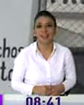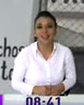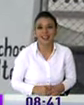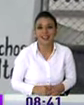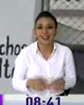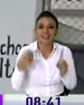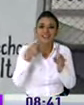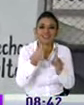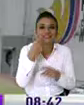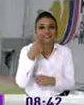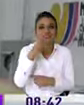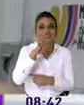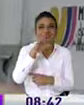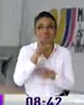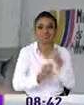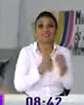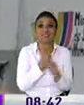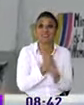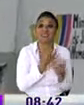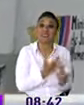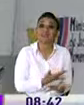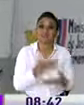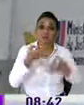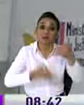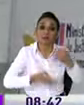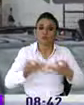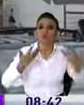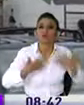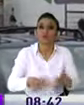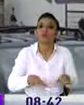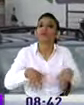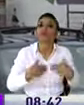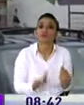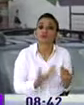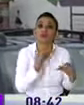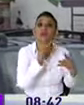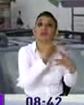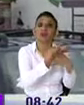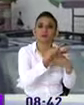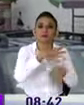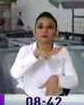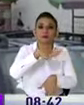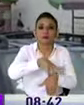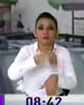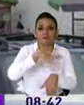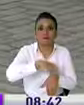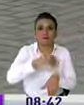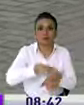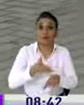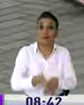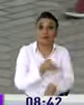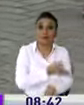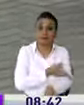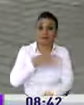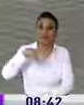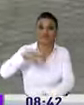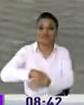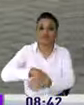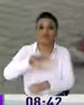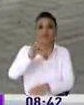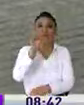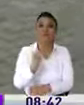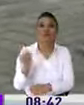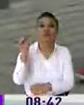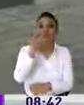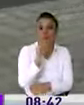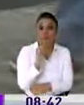Georgie M., de 43 años, esperaba su audiencia de juzgamiento en el Centro de Privación de Libertad de Quevedo tras ser detenido el pasado 3 de octubre,